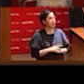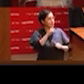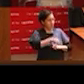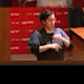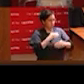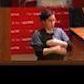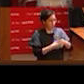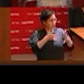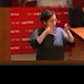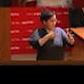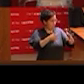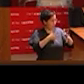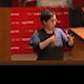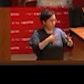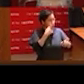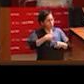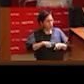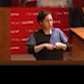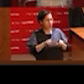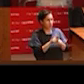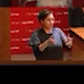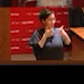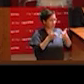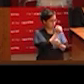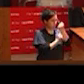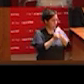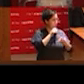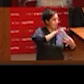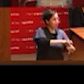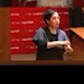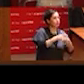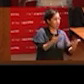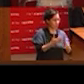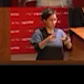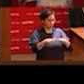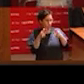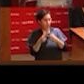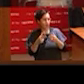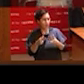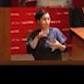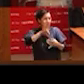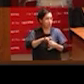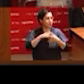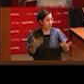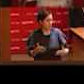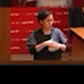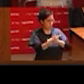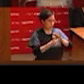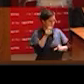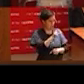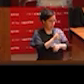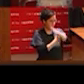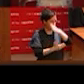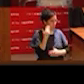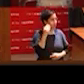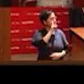asesoramiento sobre Cuáles son las ventajas económicas eh y sociales de contratar a personas con discapacidad aconsejarles